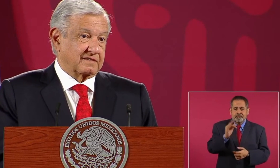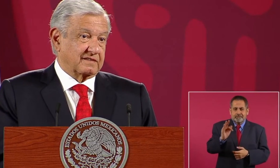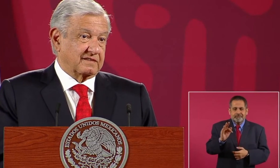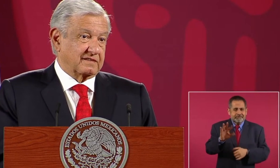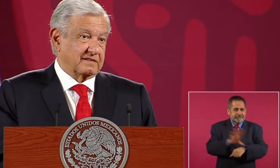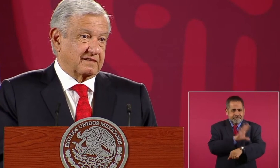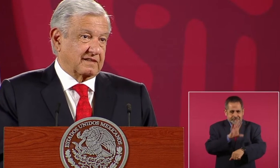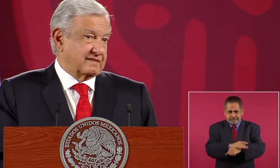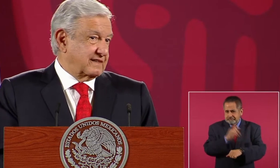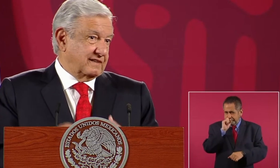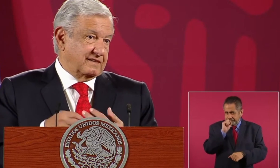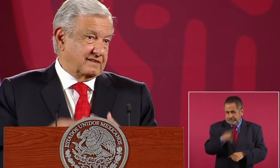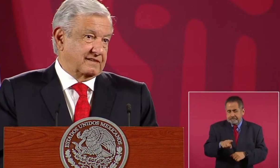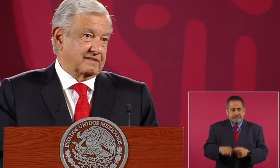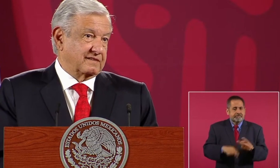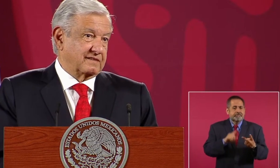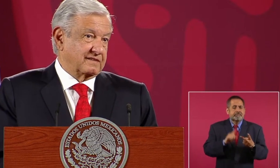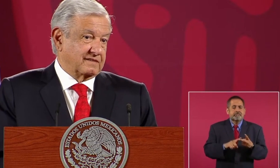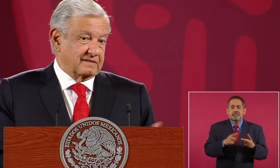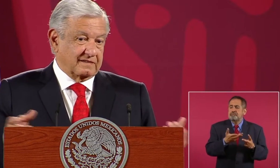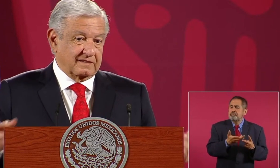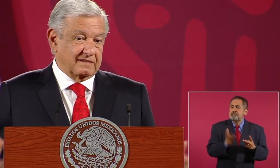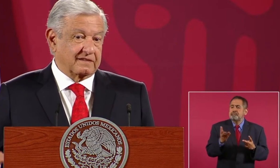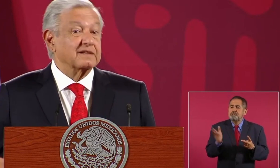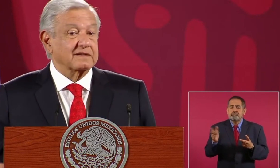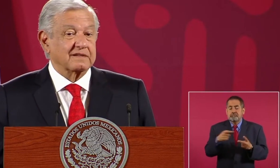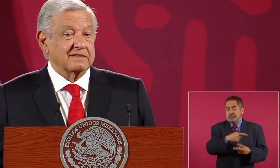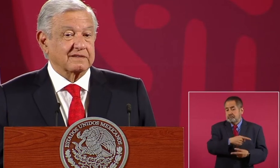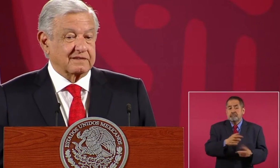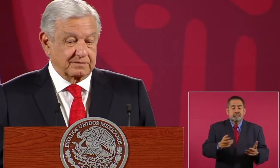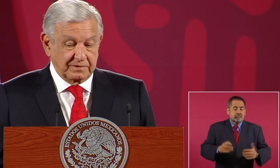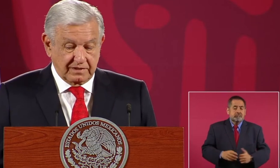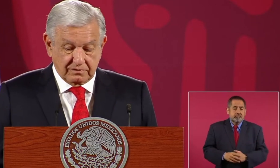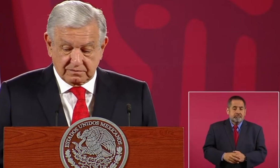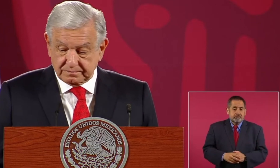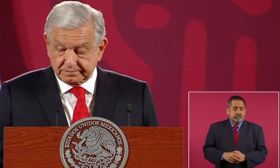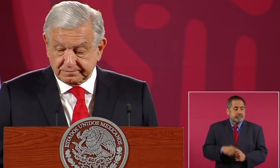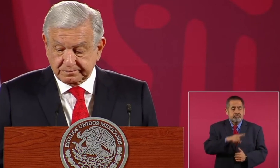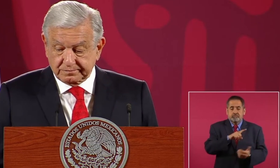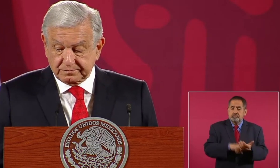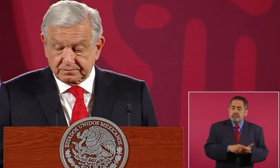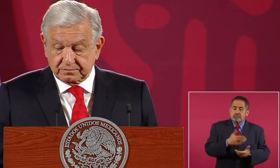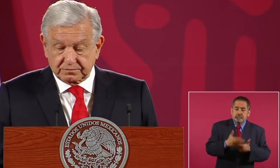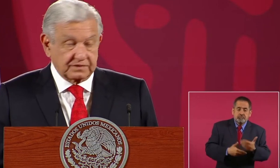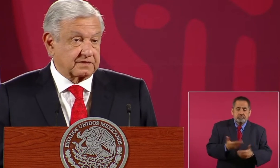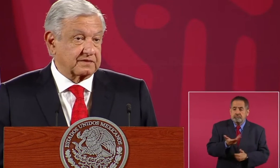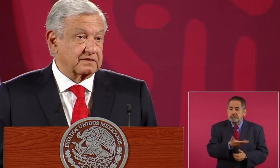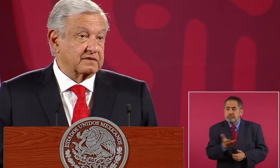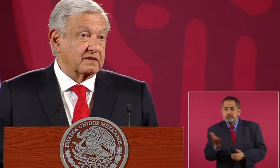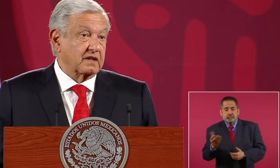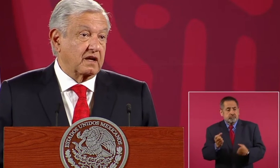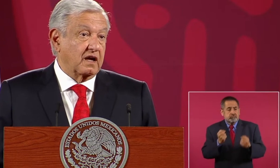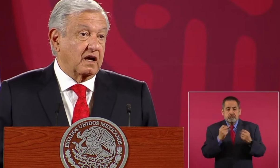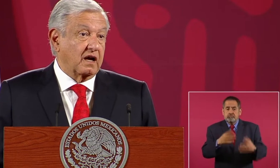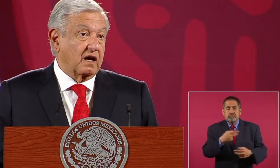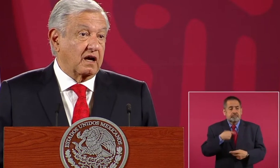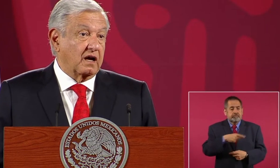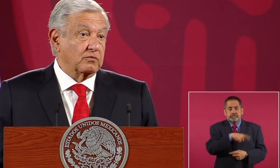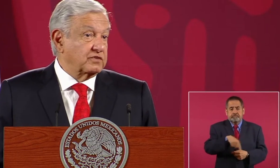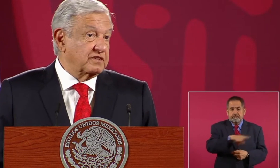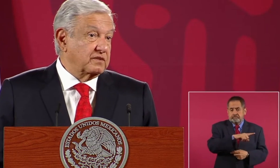Claro. Me llamó mucho la atención en esta idea, que es una idea de los traductores, lo